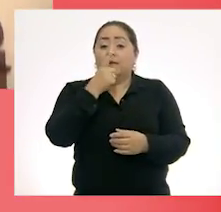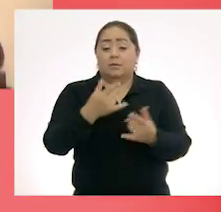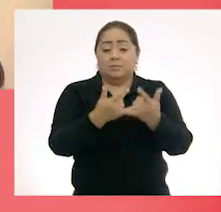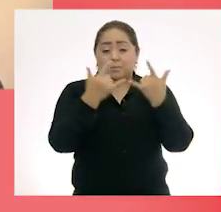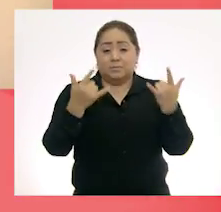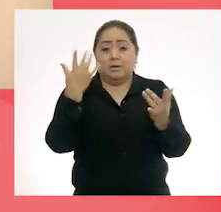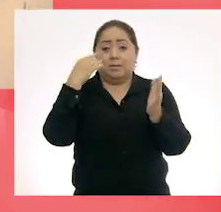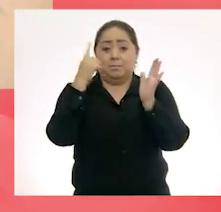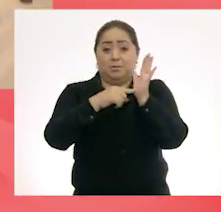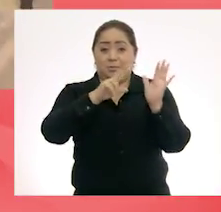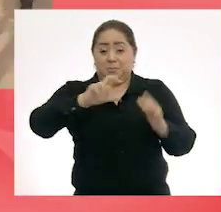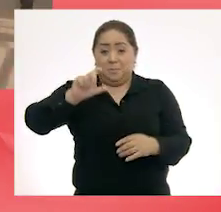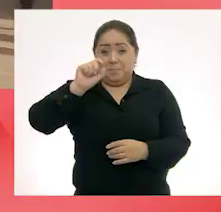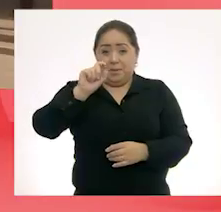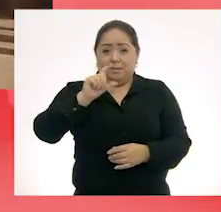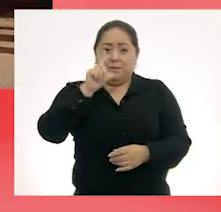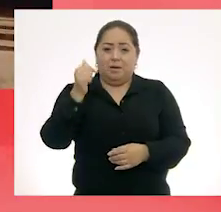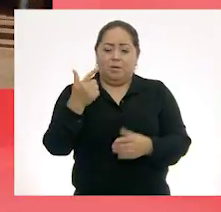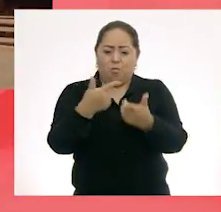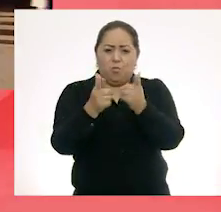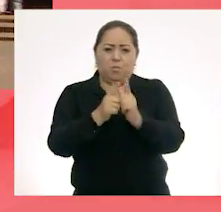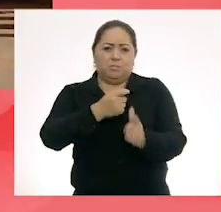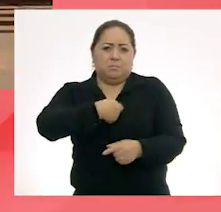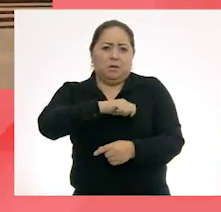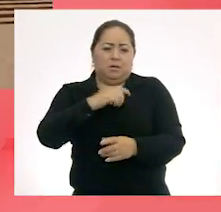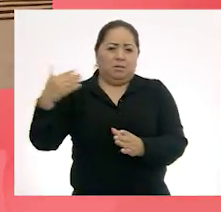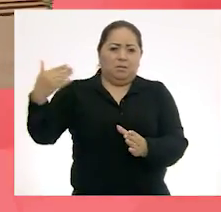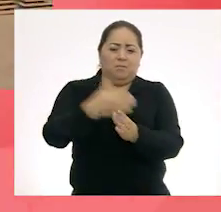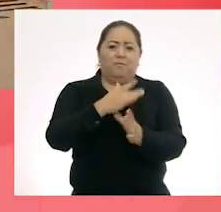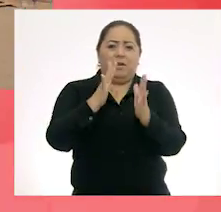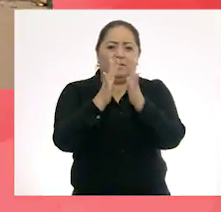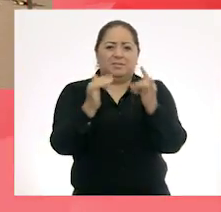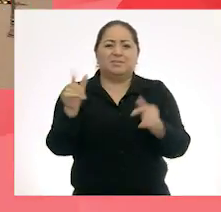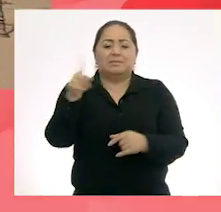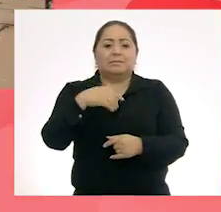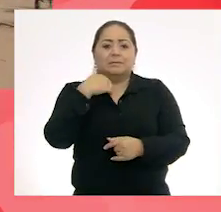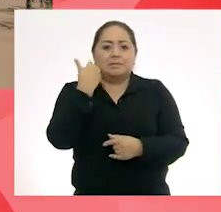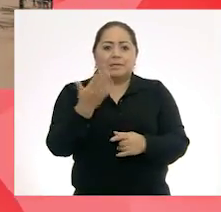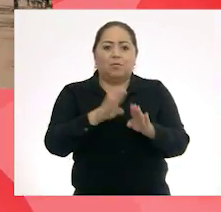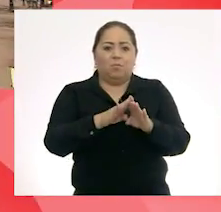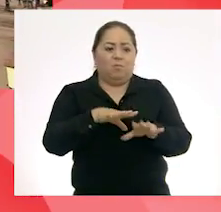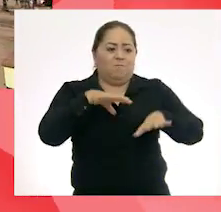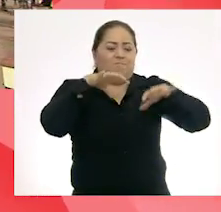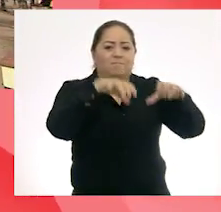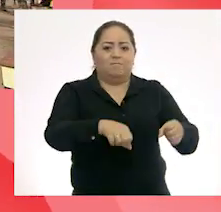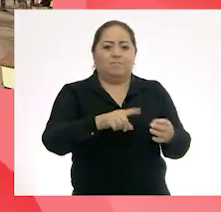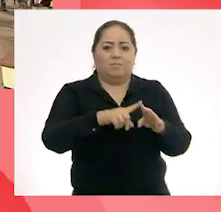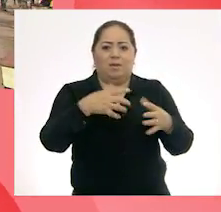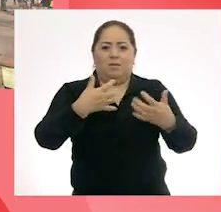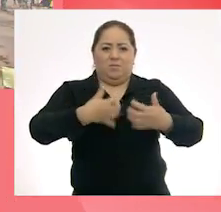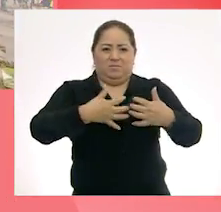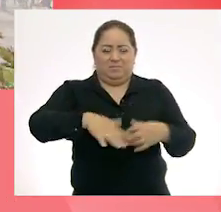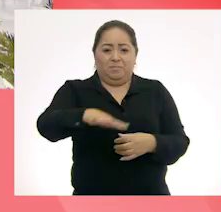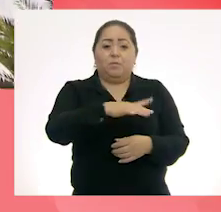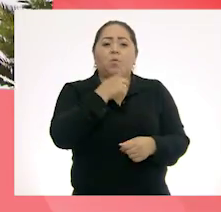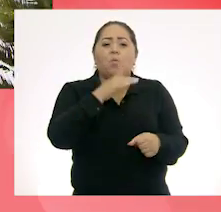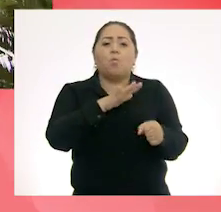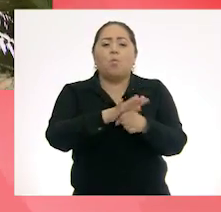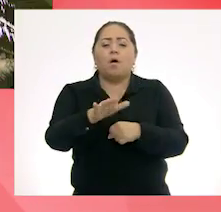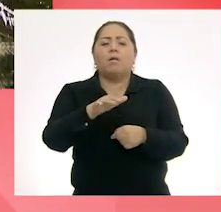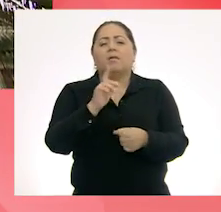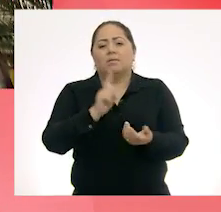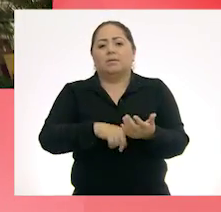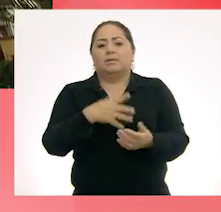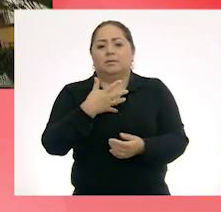en 1820 llegaron un grupo de españoles y franceses con el propósito de explotar la industria maderera, la cual llegó a